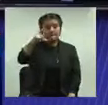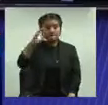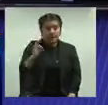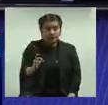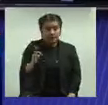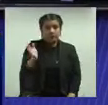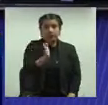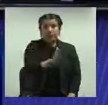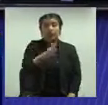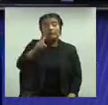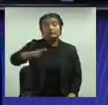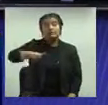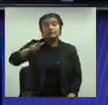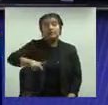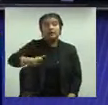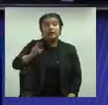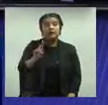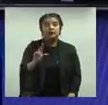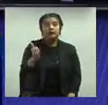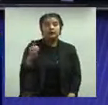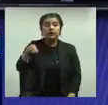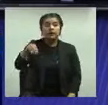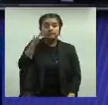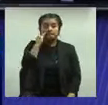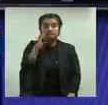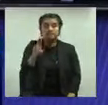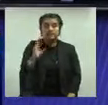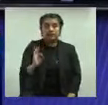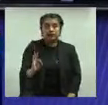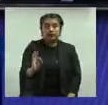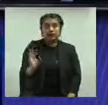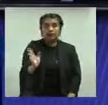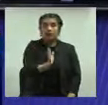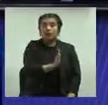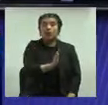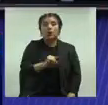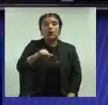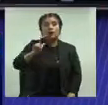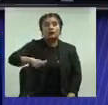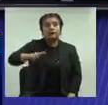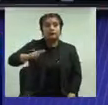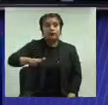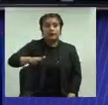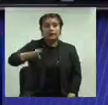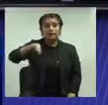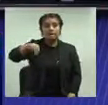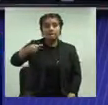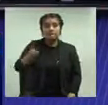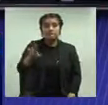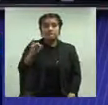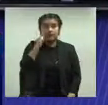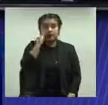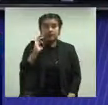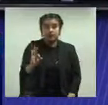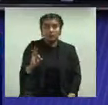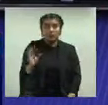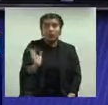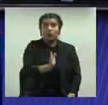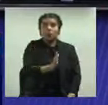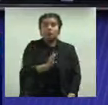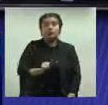Lemus. Licenciado Ramiro Estuardo López Galindo. Licenciado Mario Adolfo Pasarelli